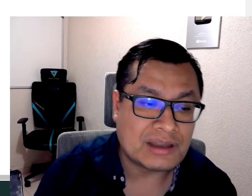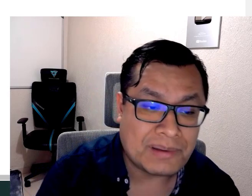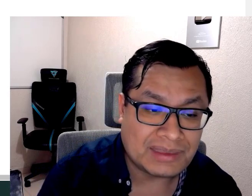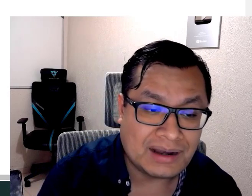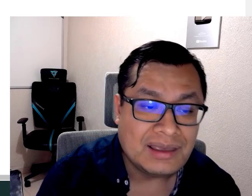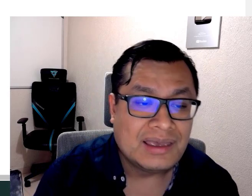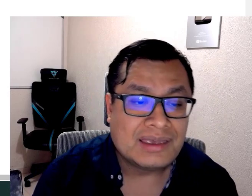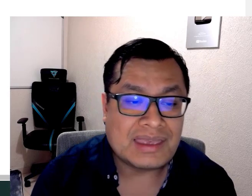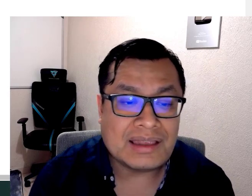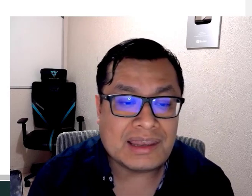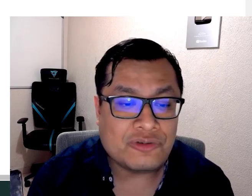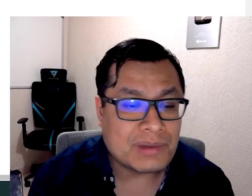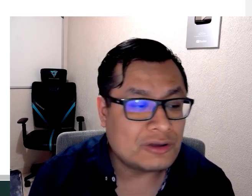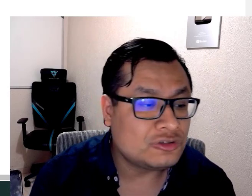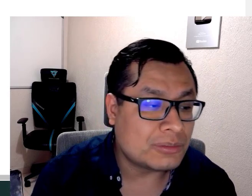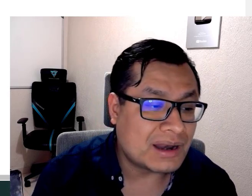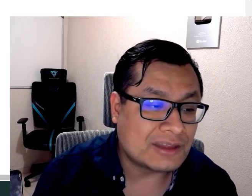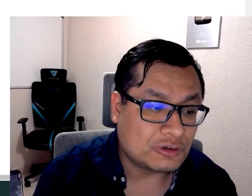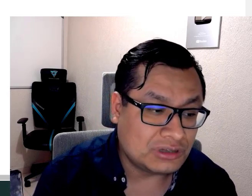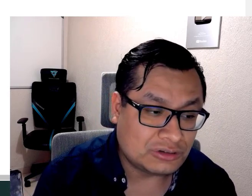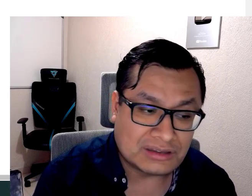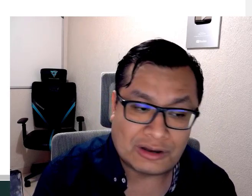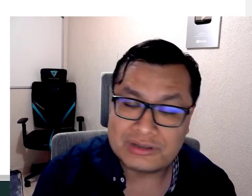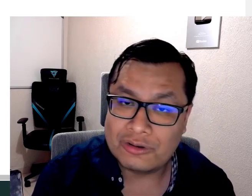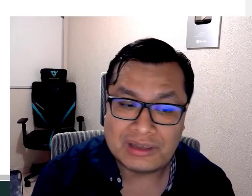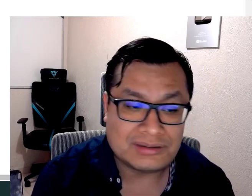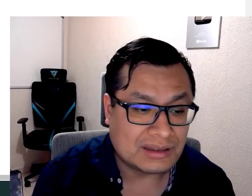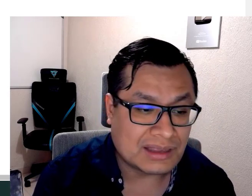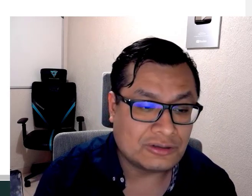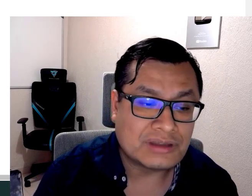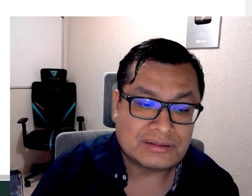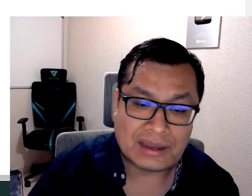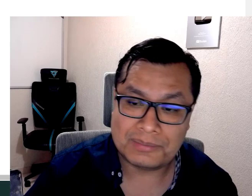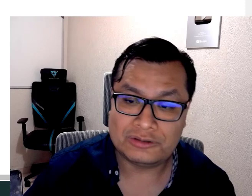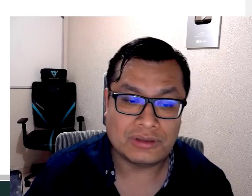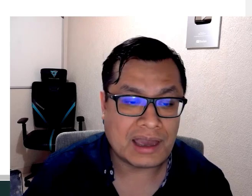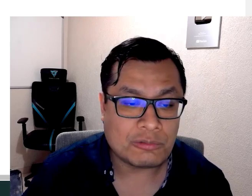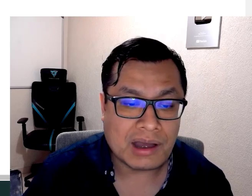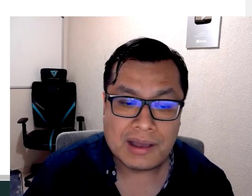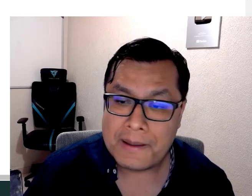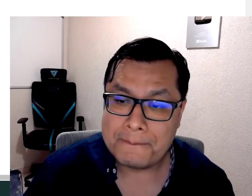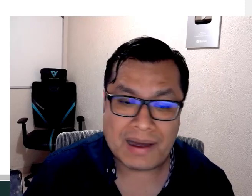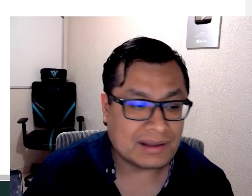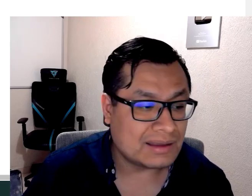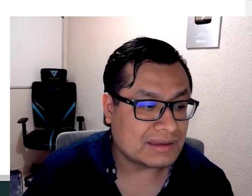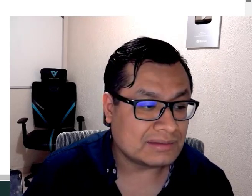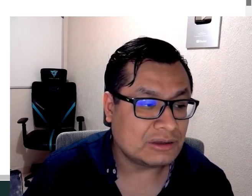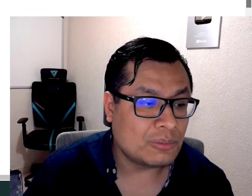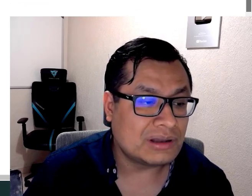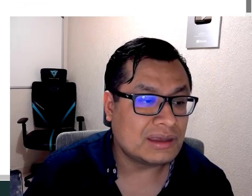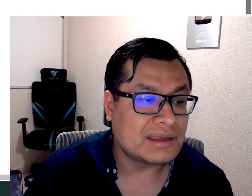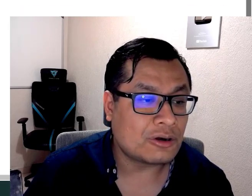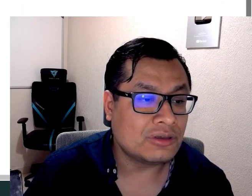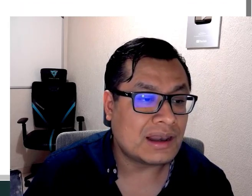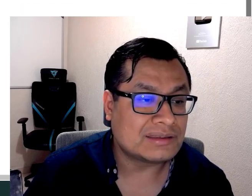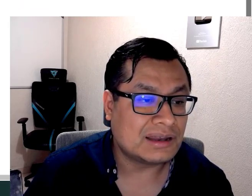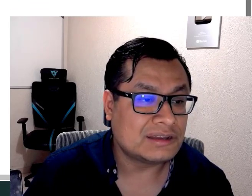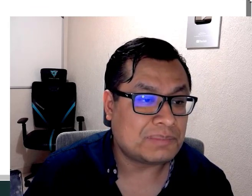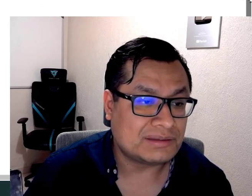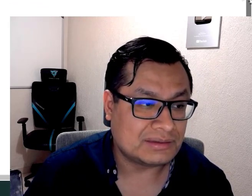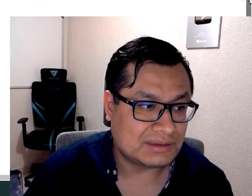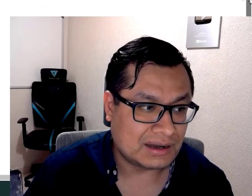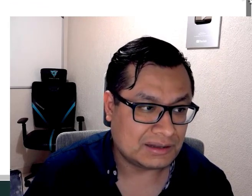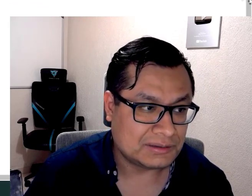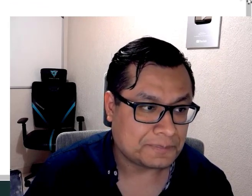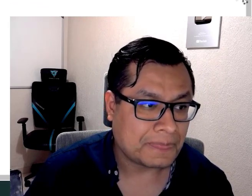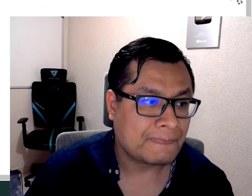directivos del plantel quienes le informaron sobre las condiciones de los salones sanitarios servicios de agua bardas así como el desarrollo de las clases